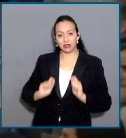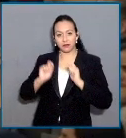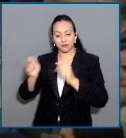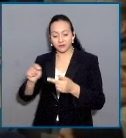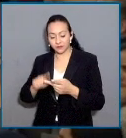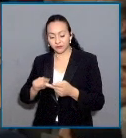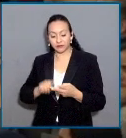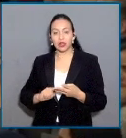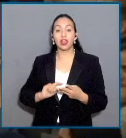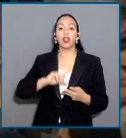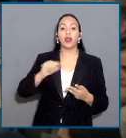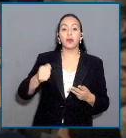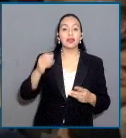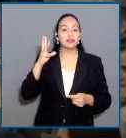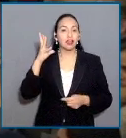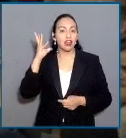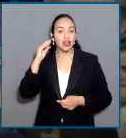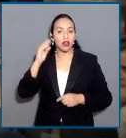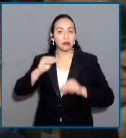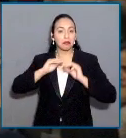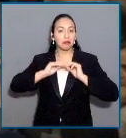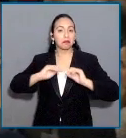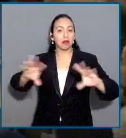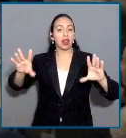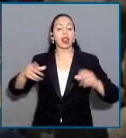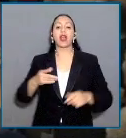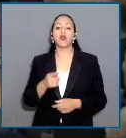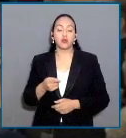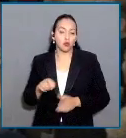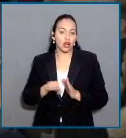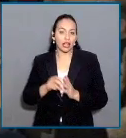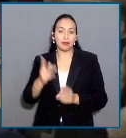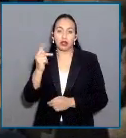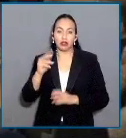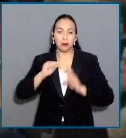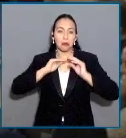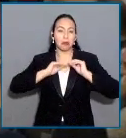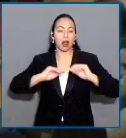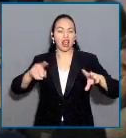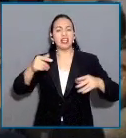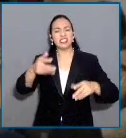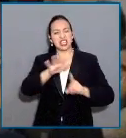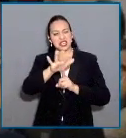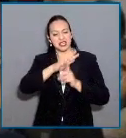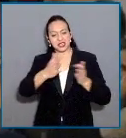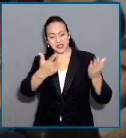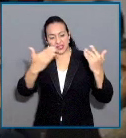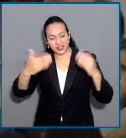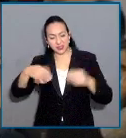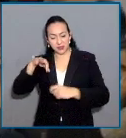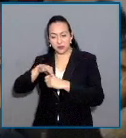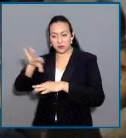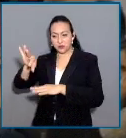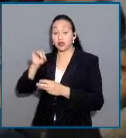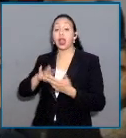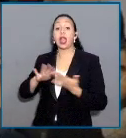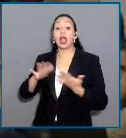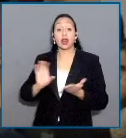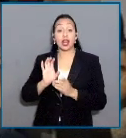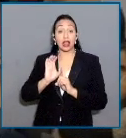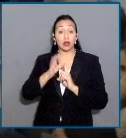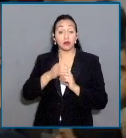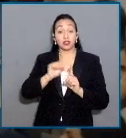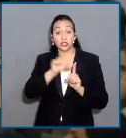de comunicación, tanto públicos como privados, y la colonización de organismos como la Comisión Nacional de los Derechos Humanos son